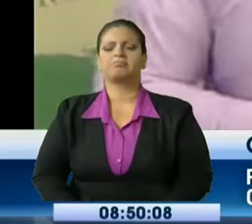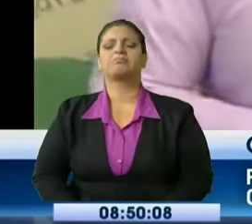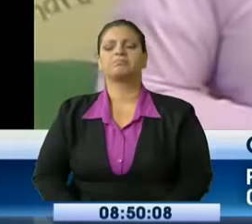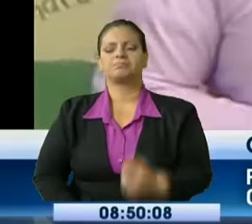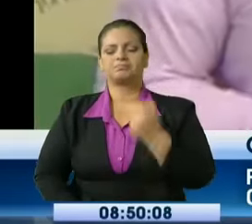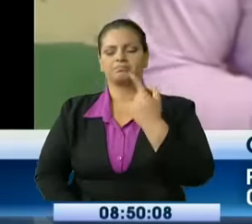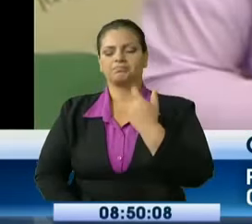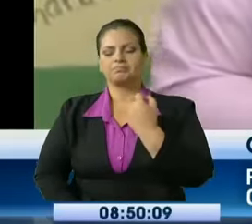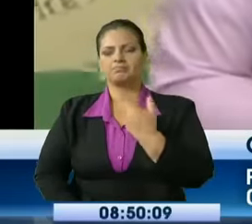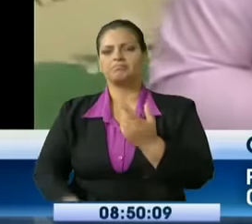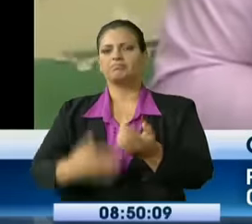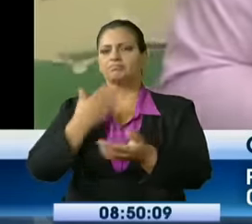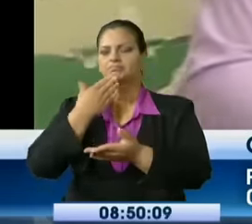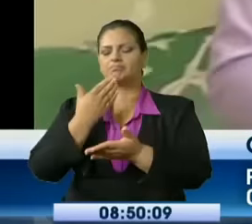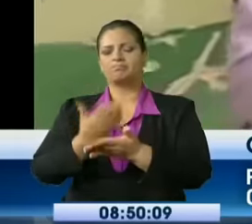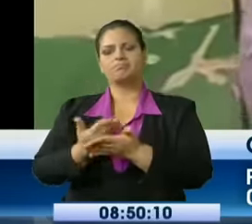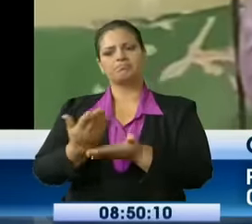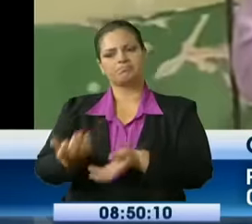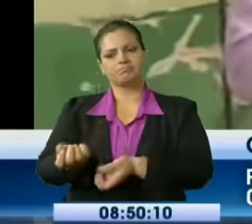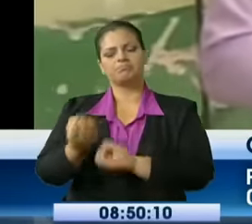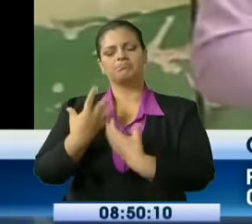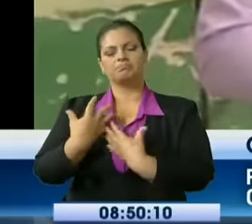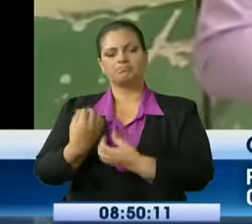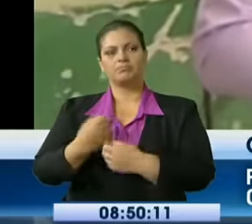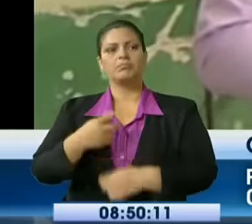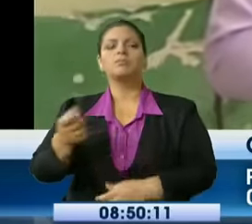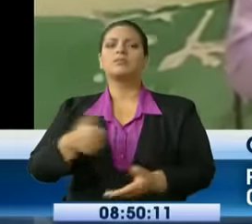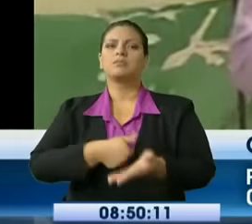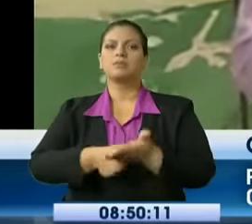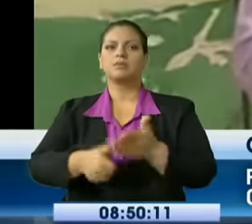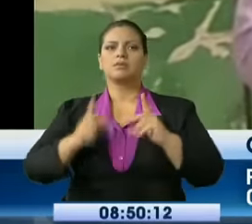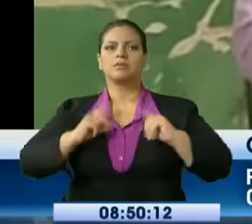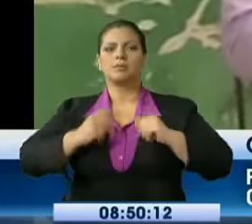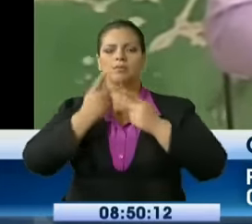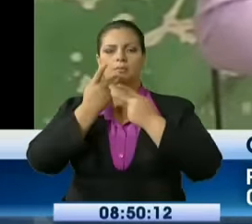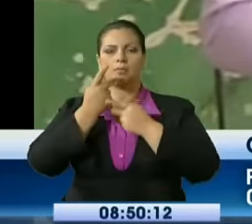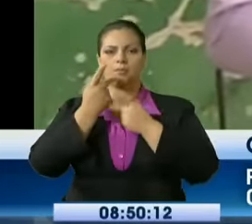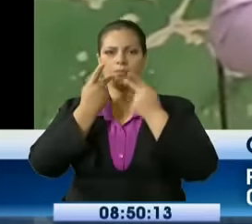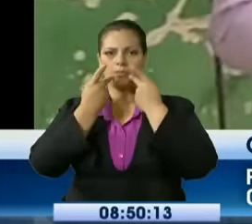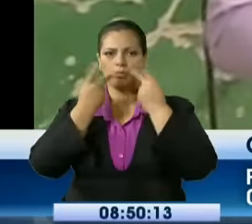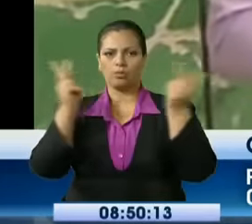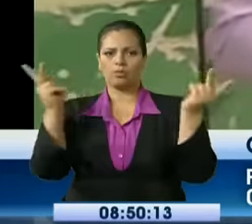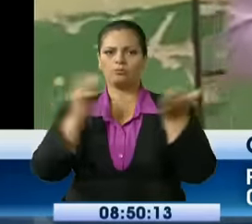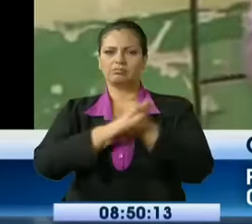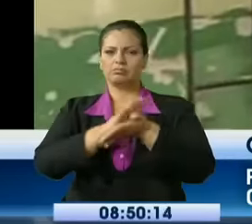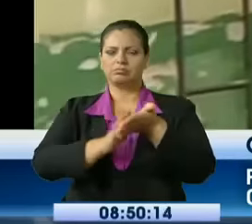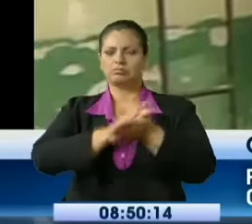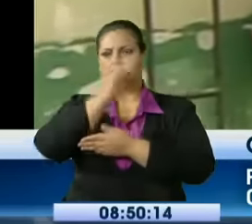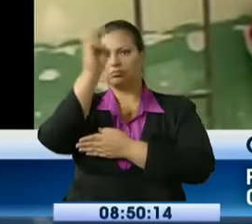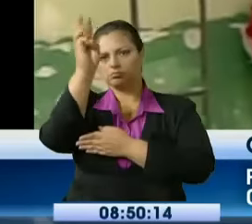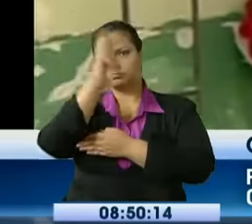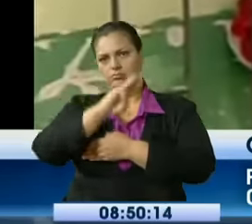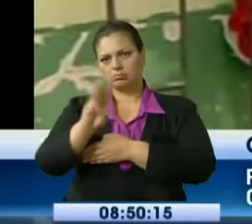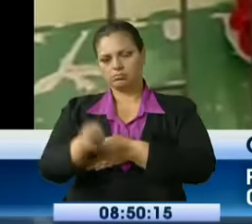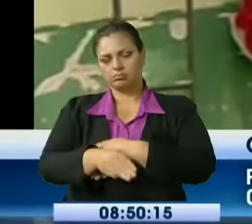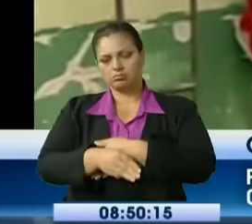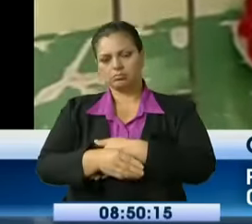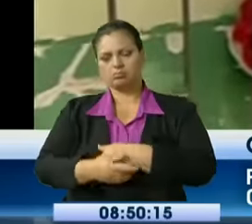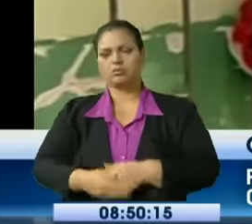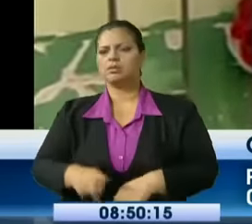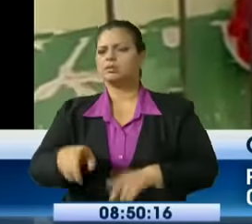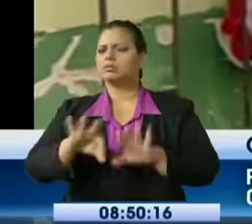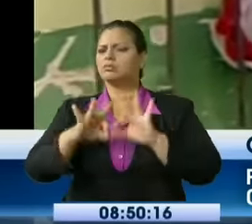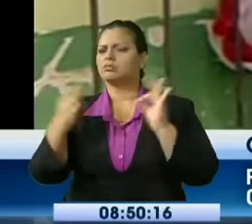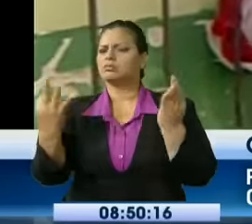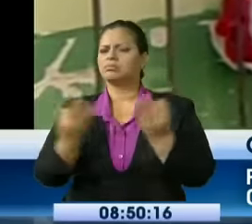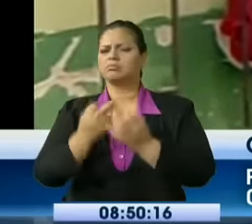parte del equipo del Ministerio de Salud Pública que está trabajando aquí con esta familia. Digo yo, devastada por este